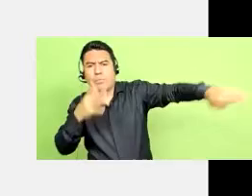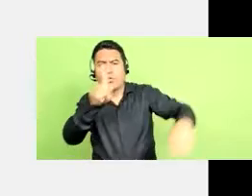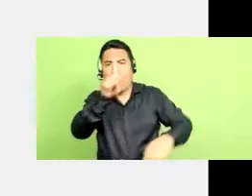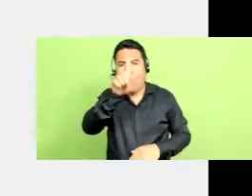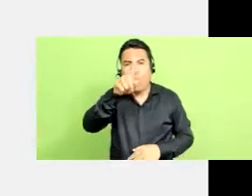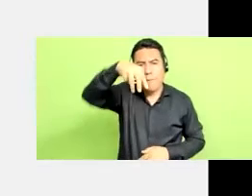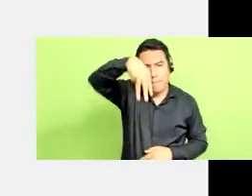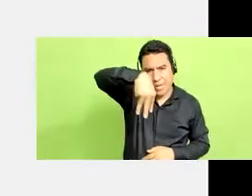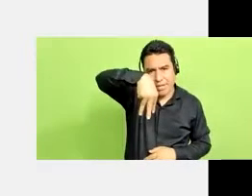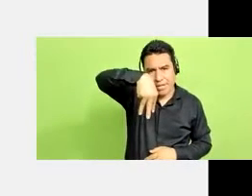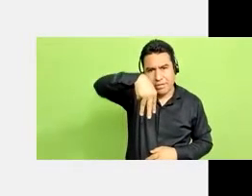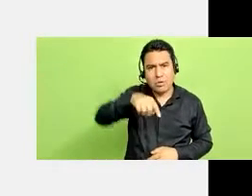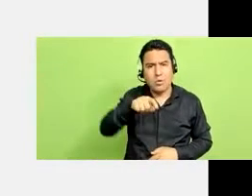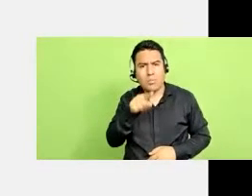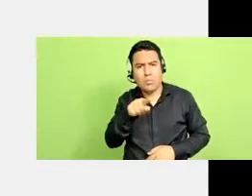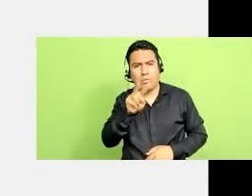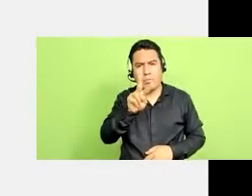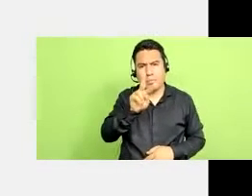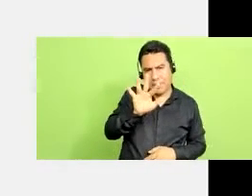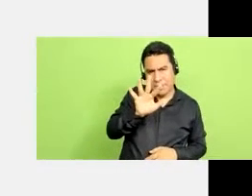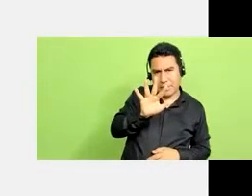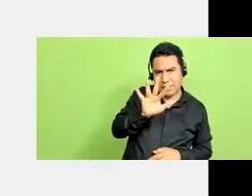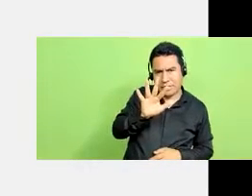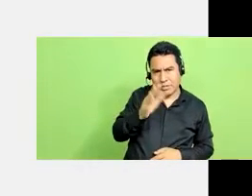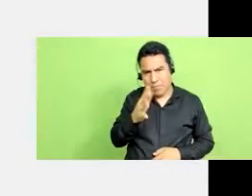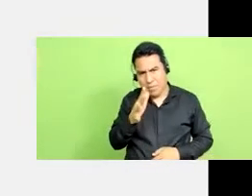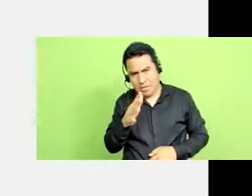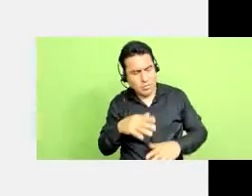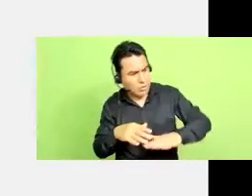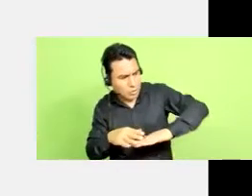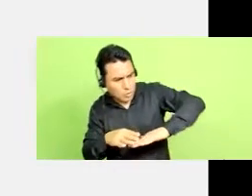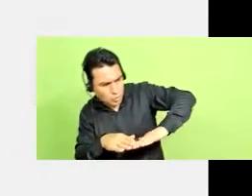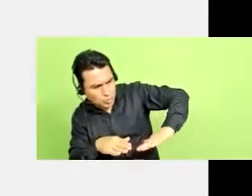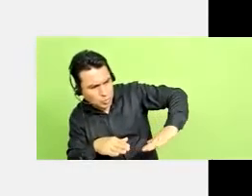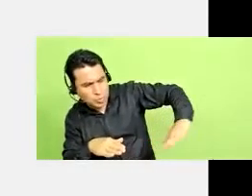punto 25 metros de longitud